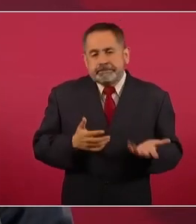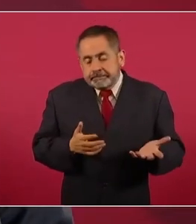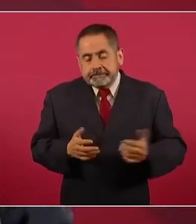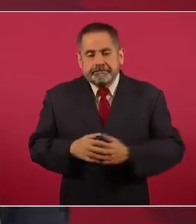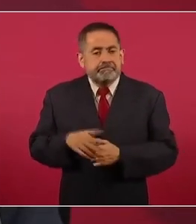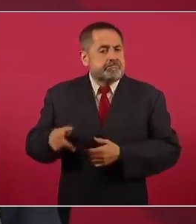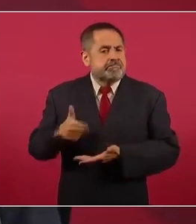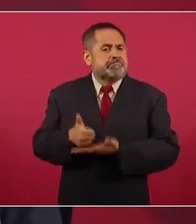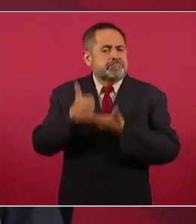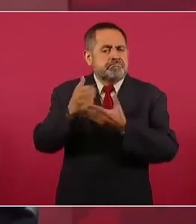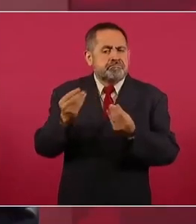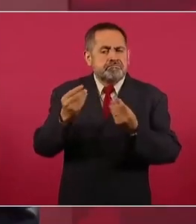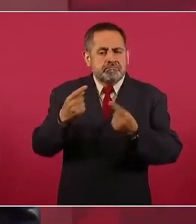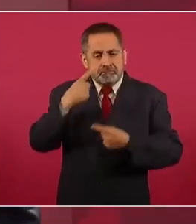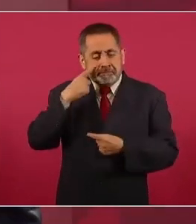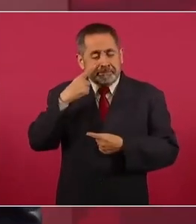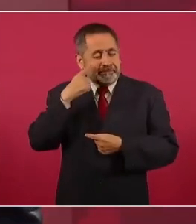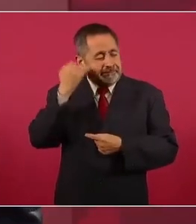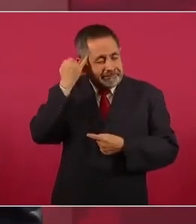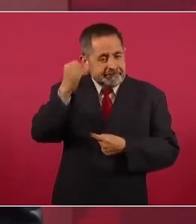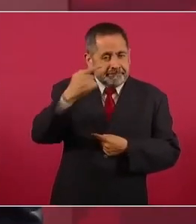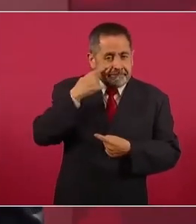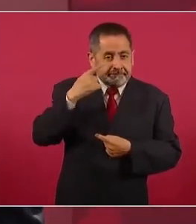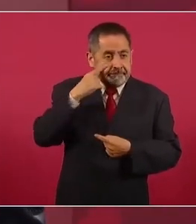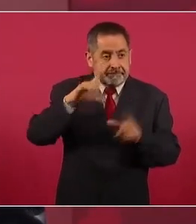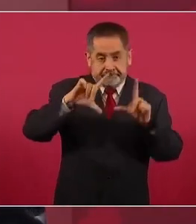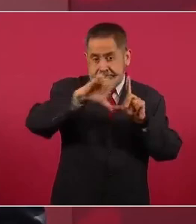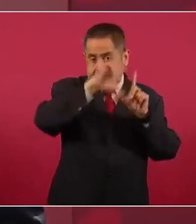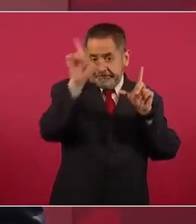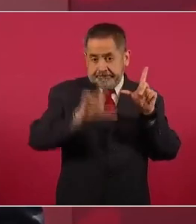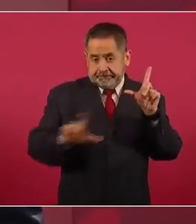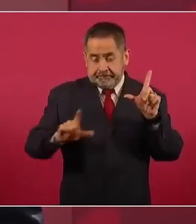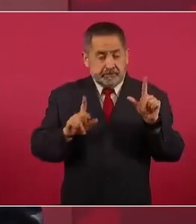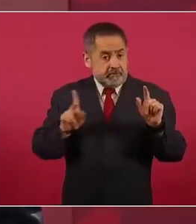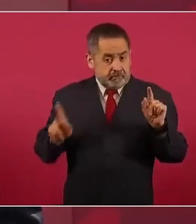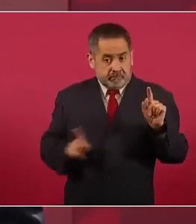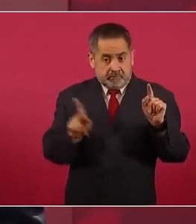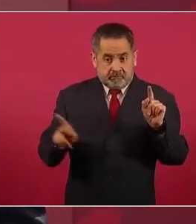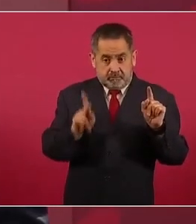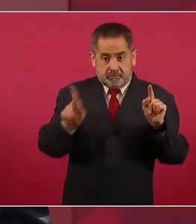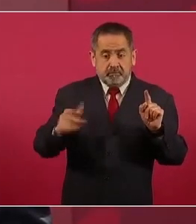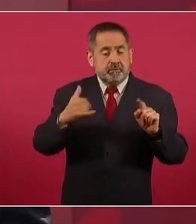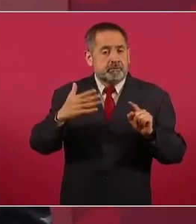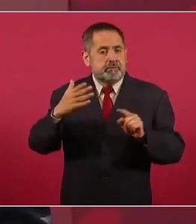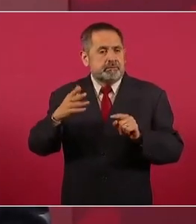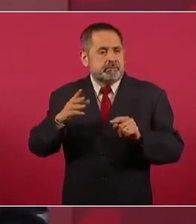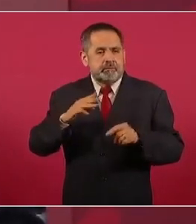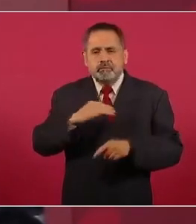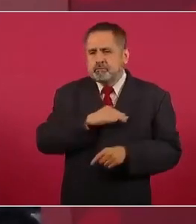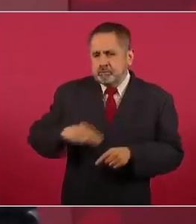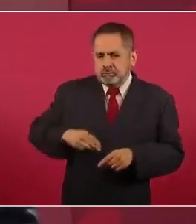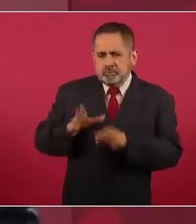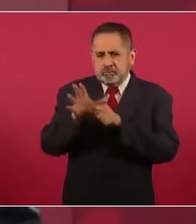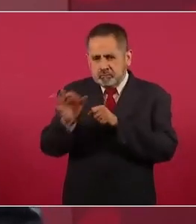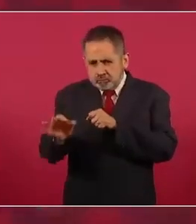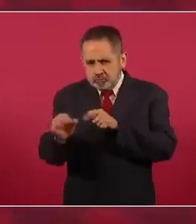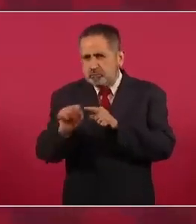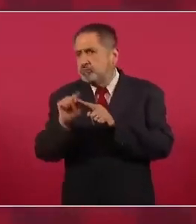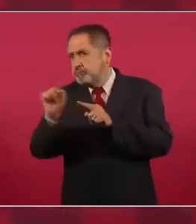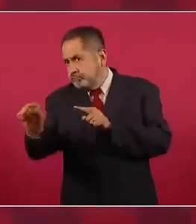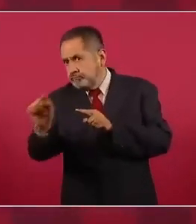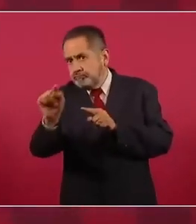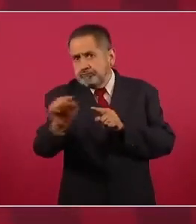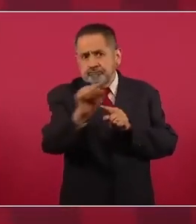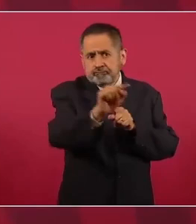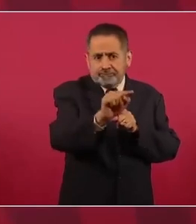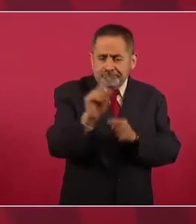que en todas las cabeceras municipales y en pueblos grandes, apartados, va a